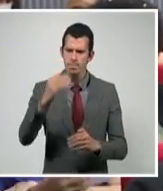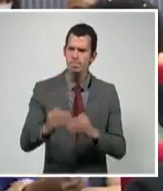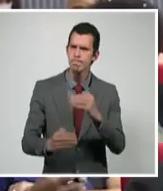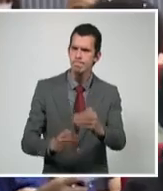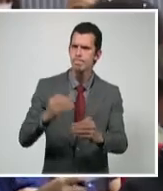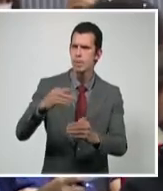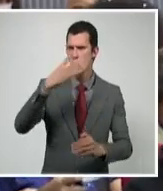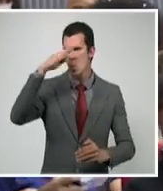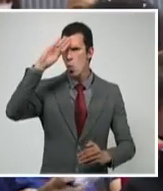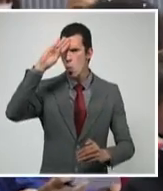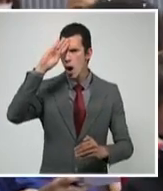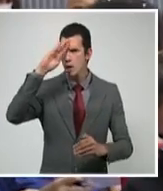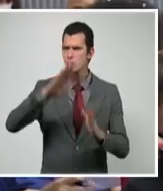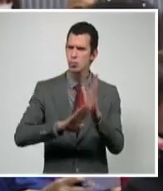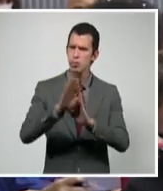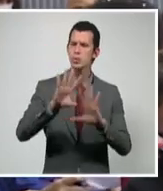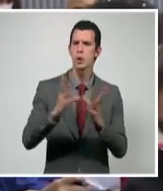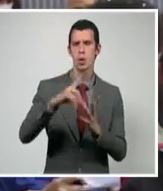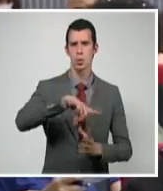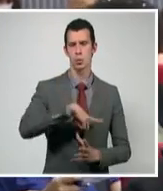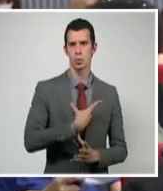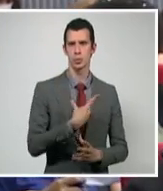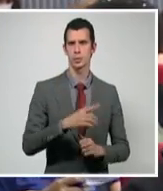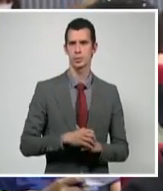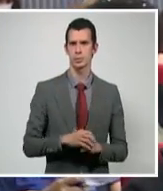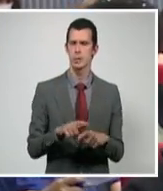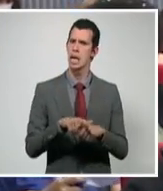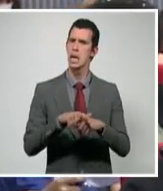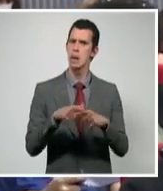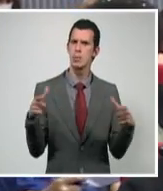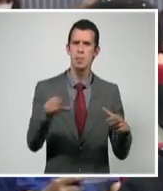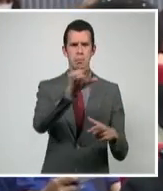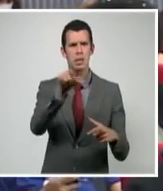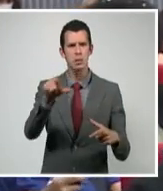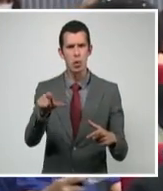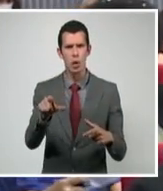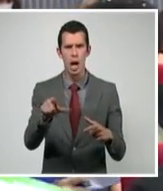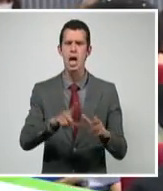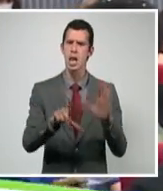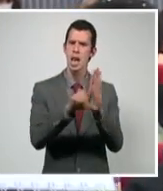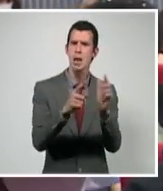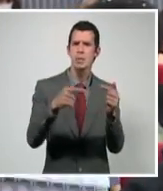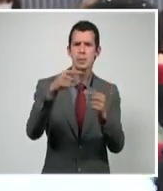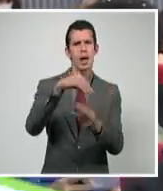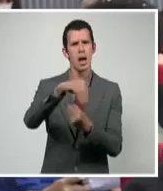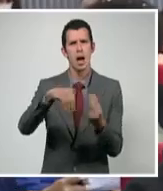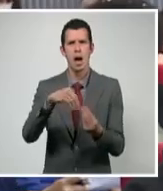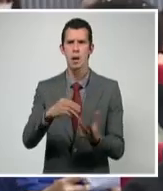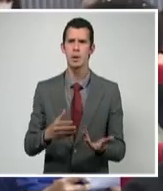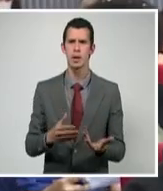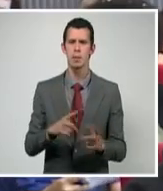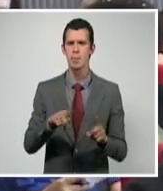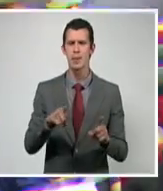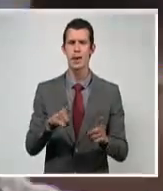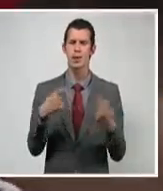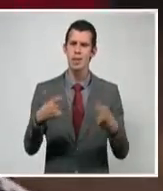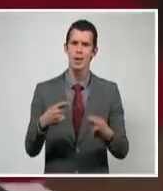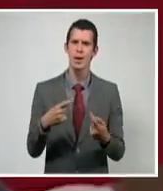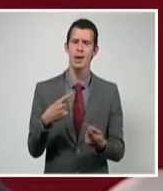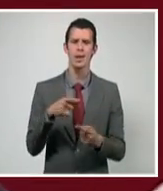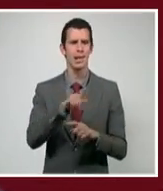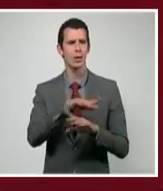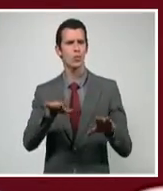derechos constitucionales, que el 80% y pico de los cubanos votamos, tienen que ser un límite. Porque no puede ser que por tu derecho se vulnere de la mayoría.